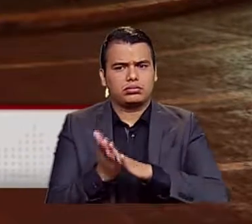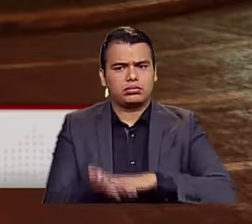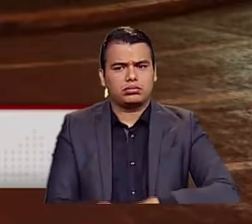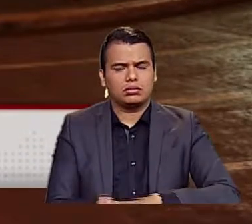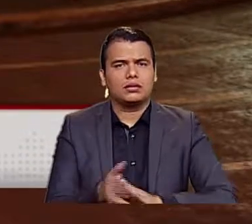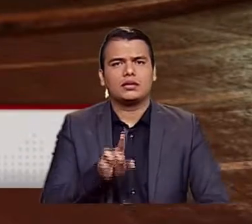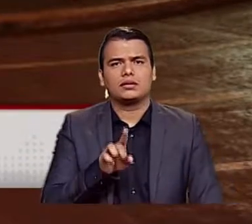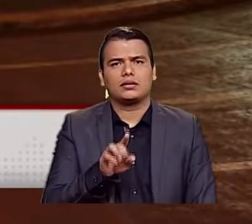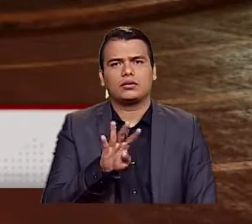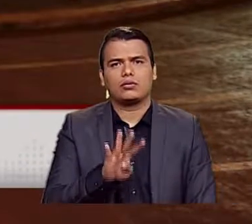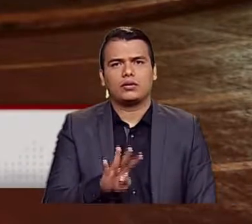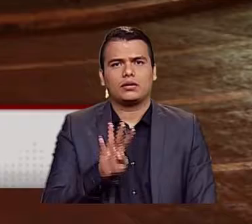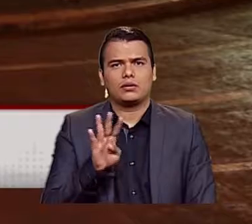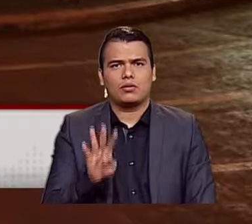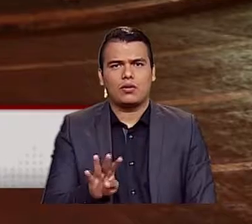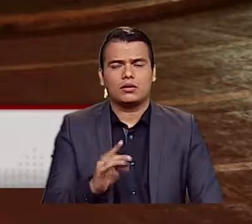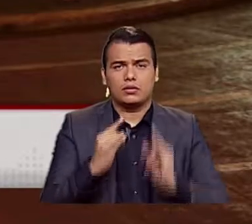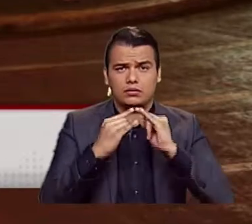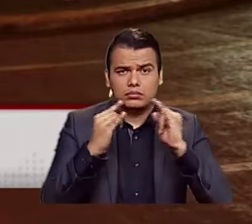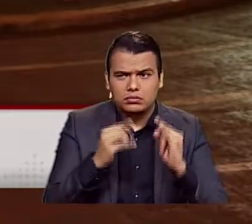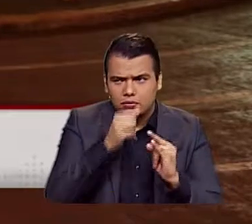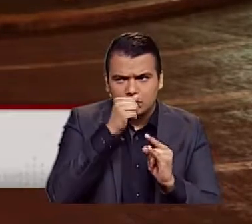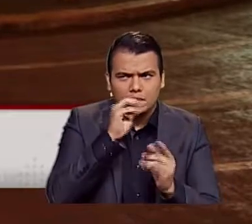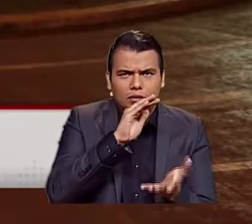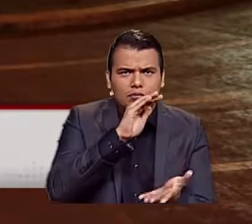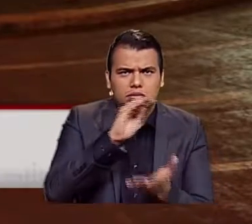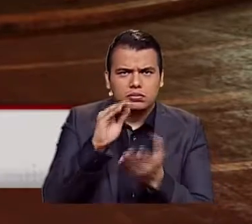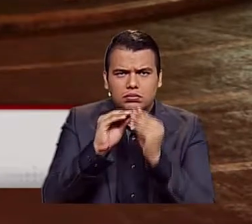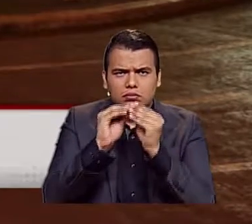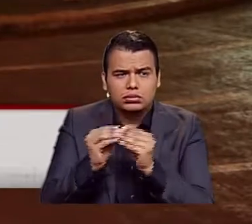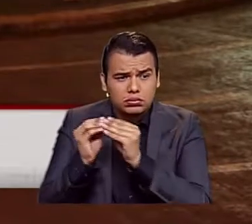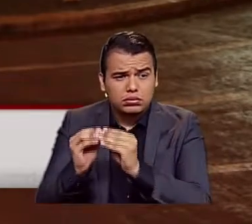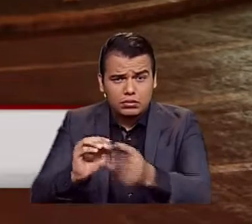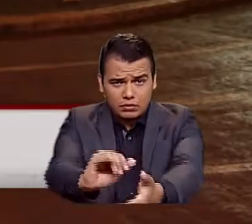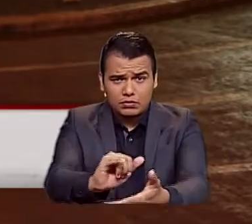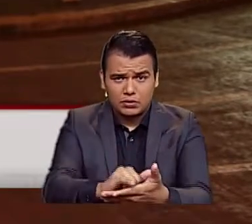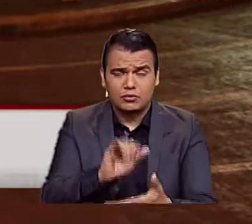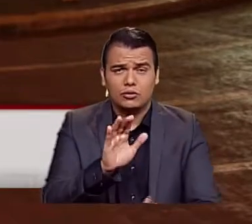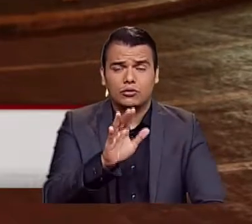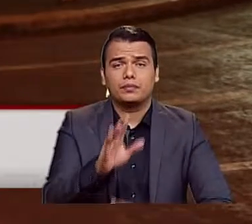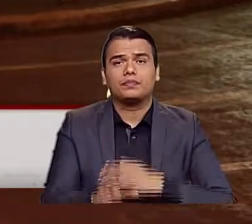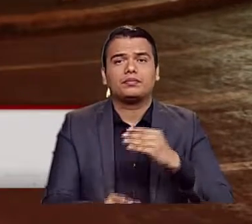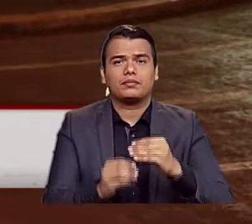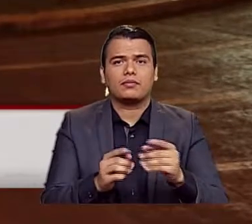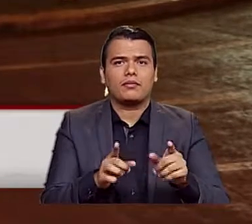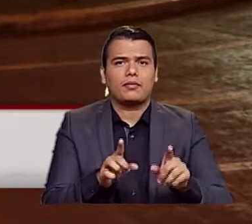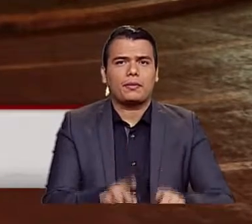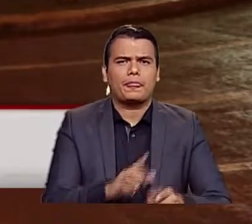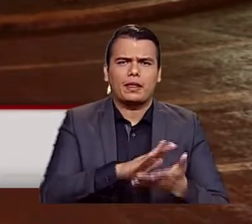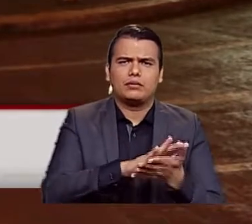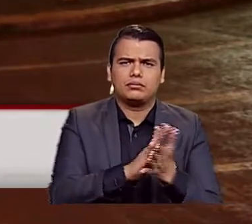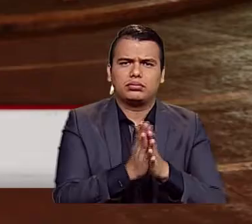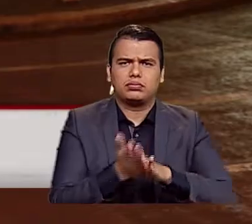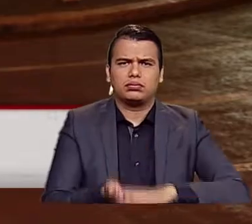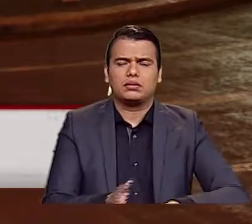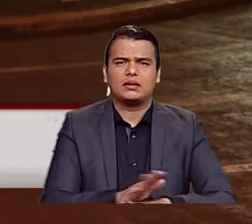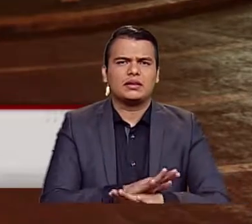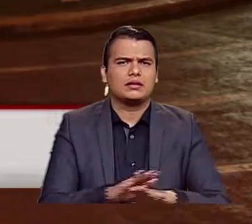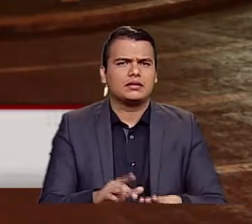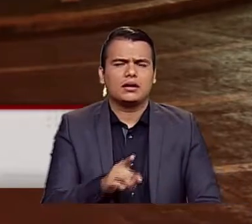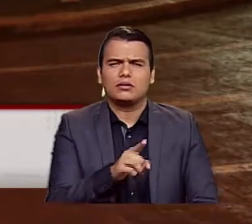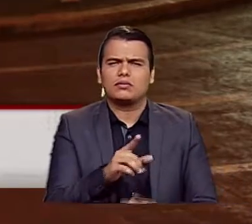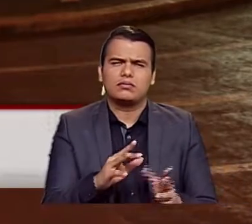de 144 laboratorios para la fabricación de base de cocaína, al igual que la destrucción de más